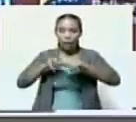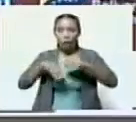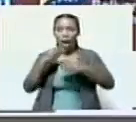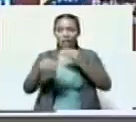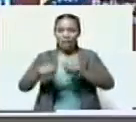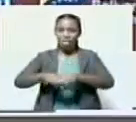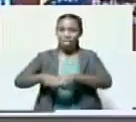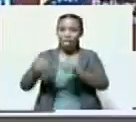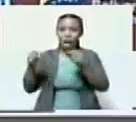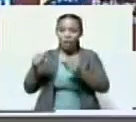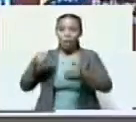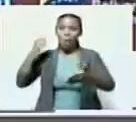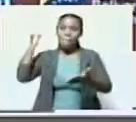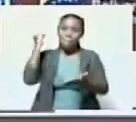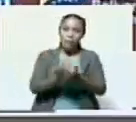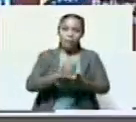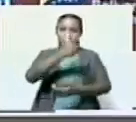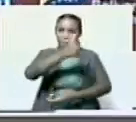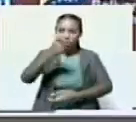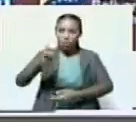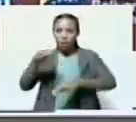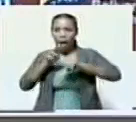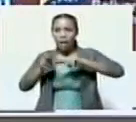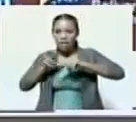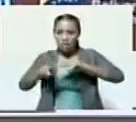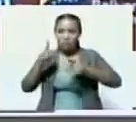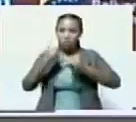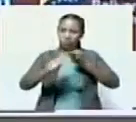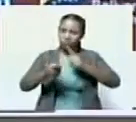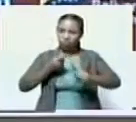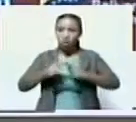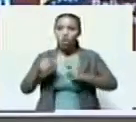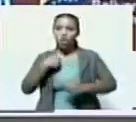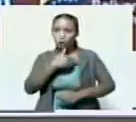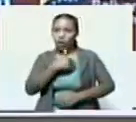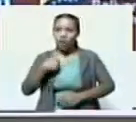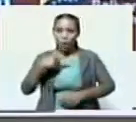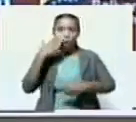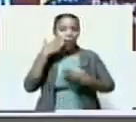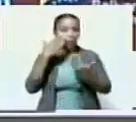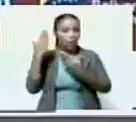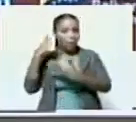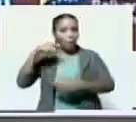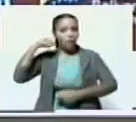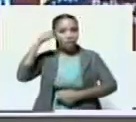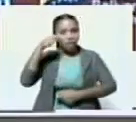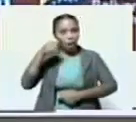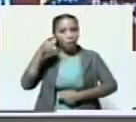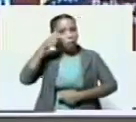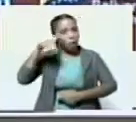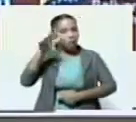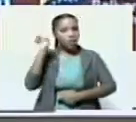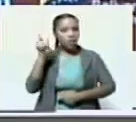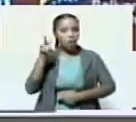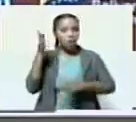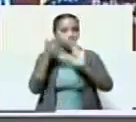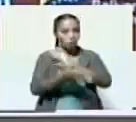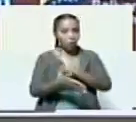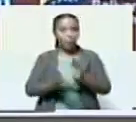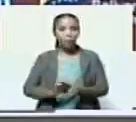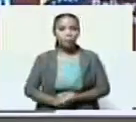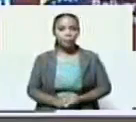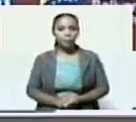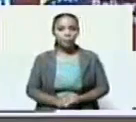que matan gente, que matan niños. Yo quisiera que veamos, el pueblo de Venezuela,